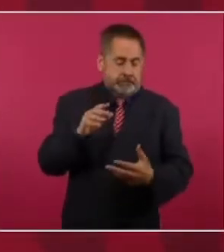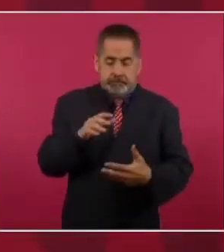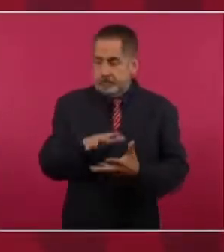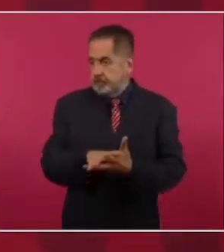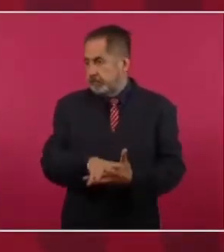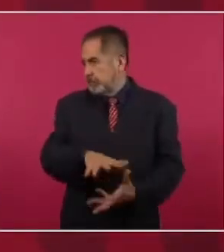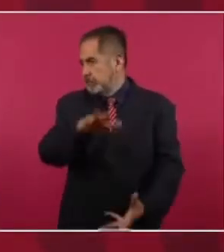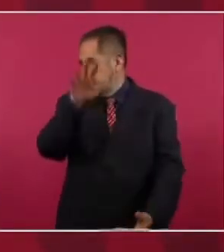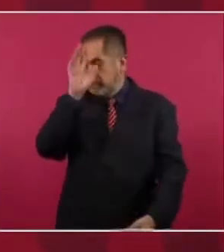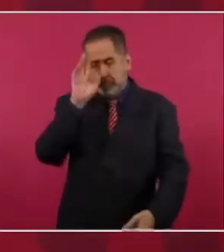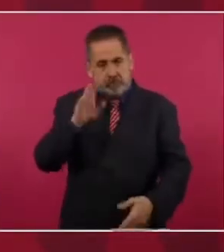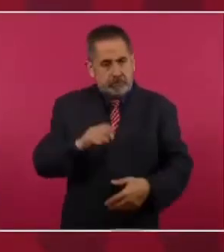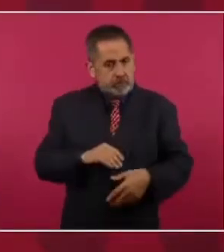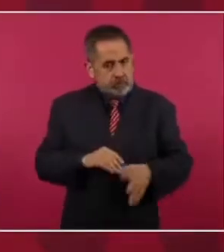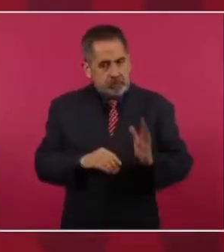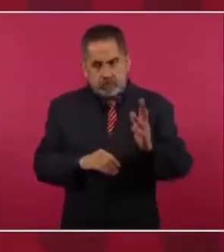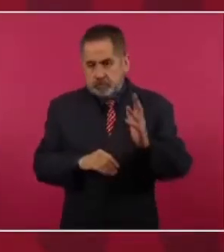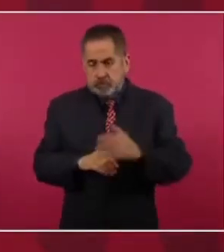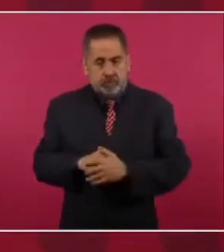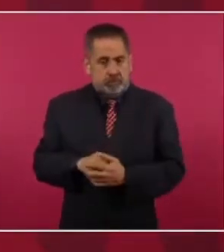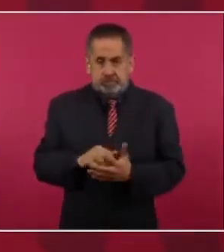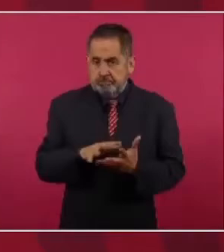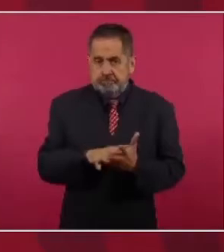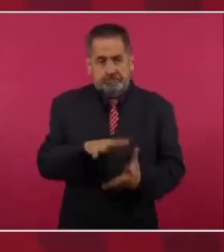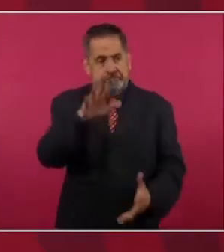la mayor